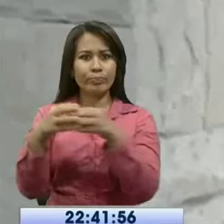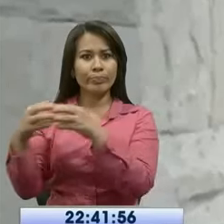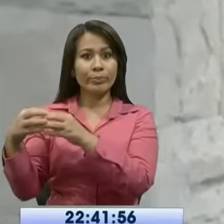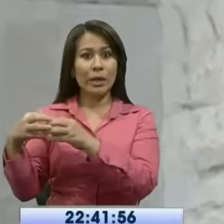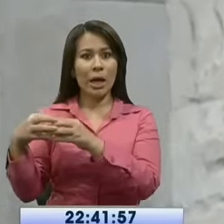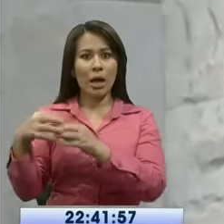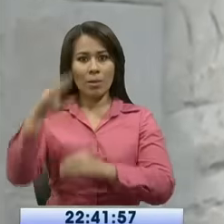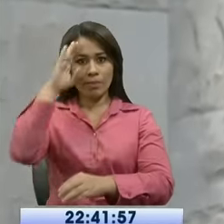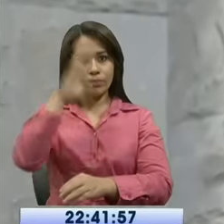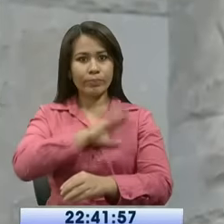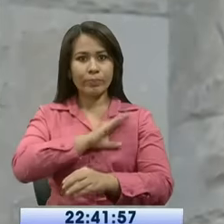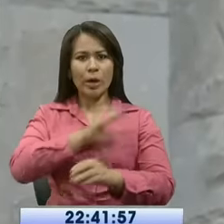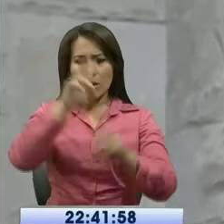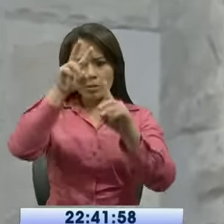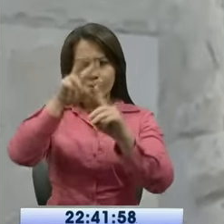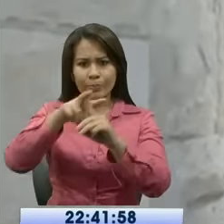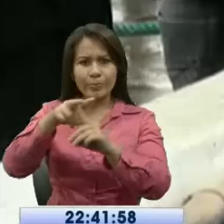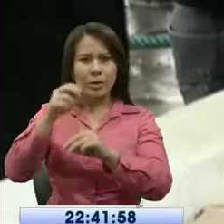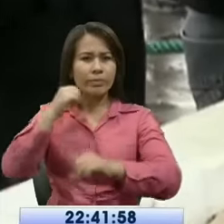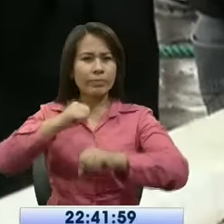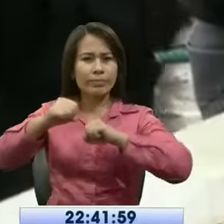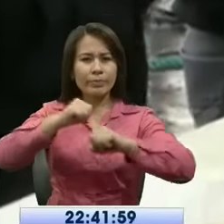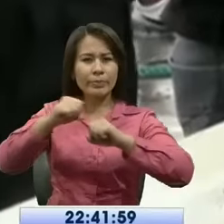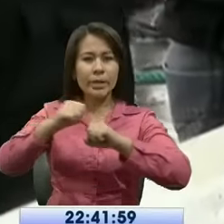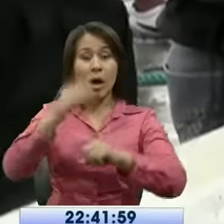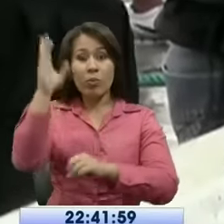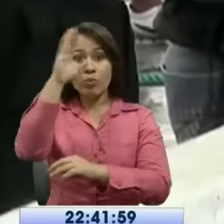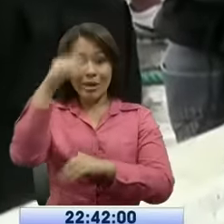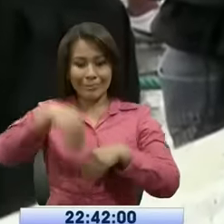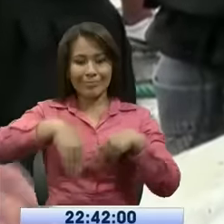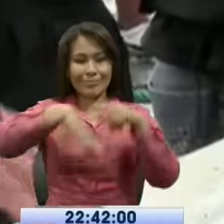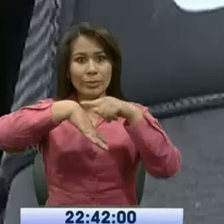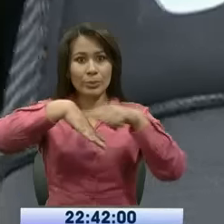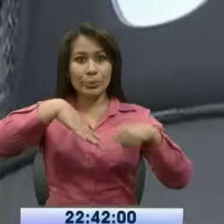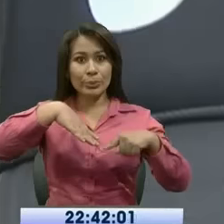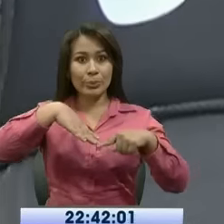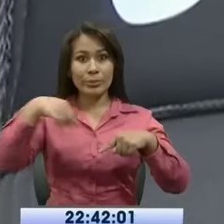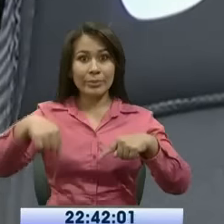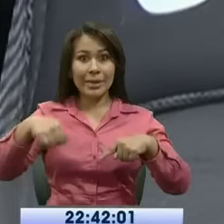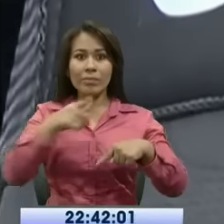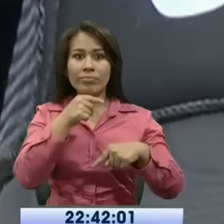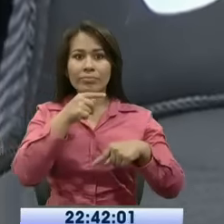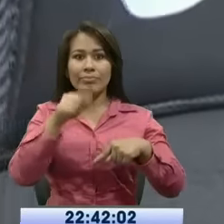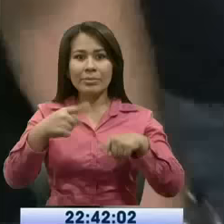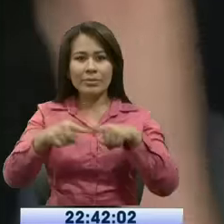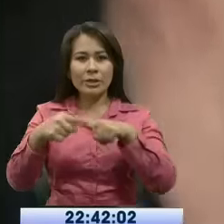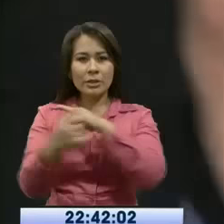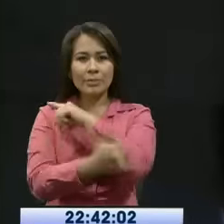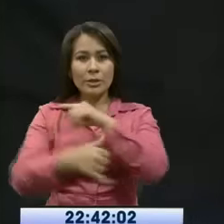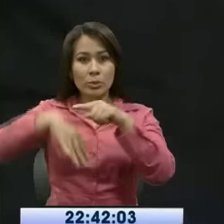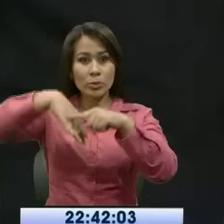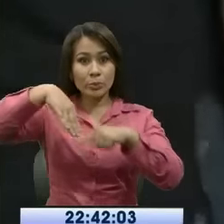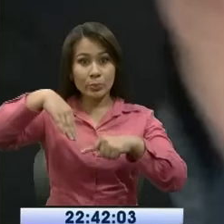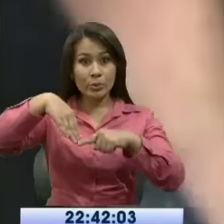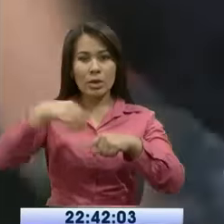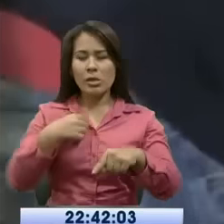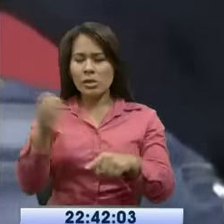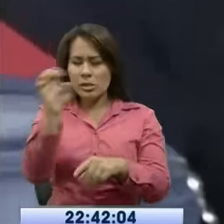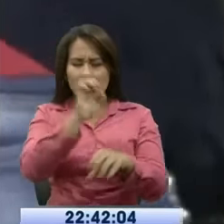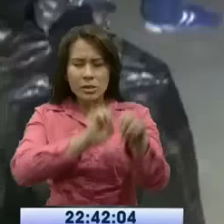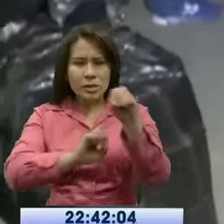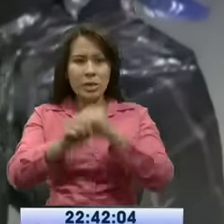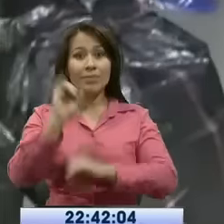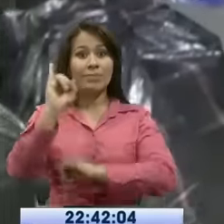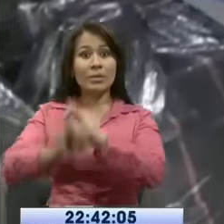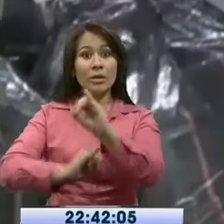una red de narcotráfico que operaba desde Sudamérica para el envío de alcaloides hacia la Unión Americana. En esta operación